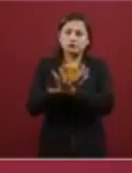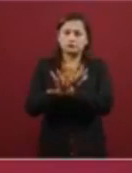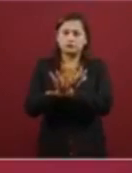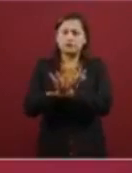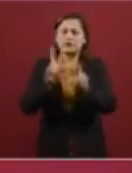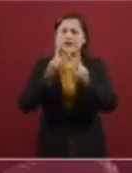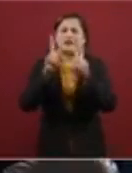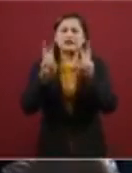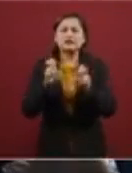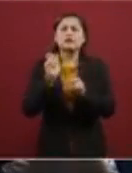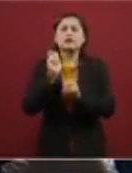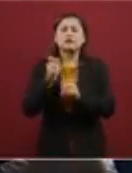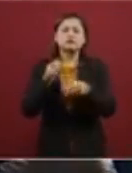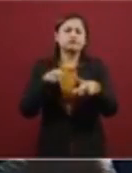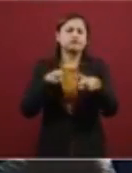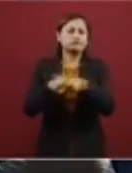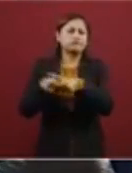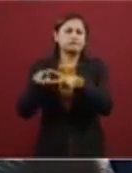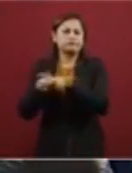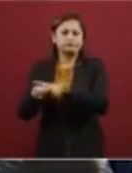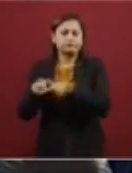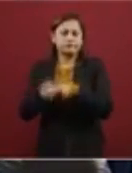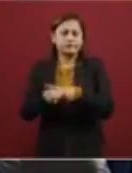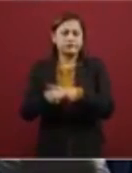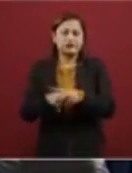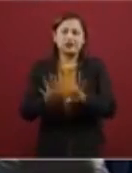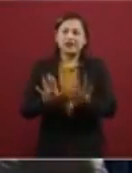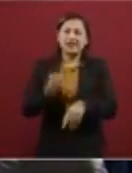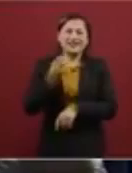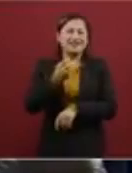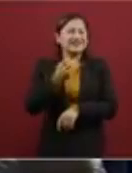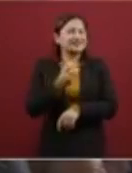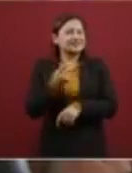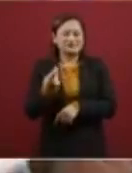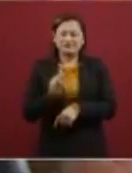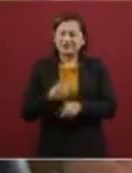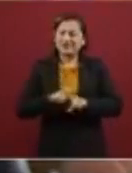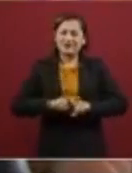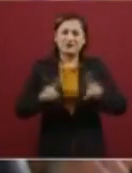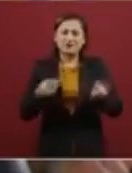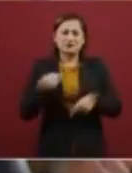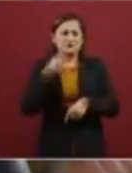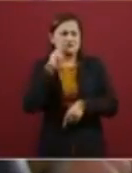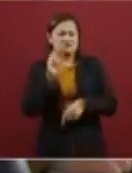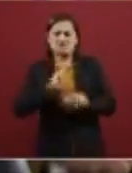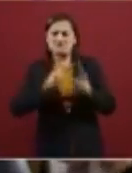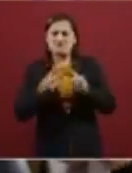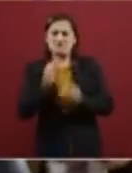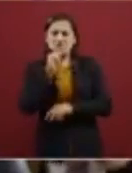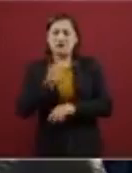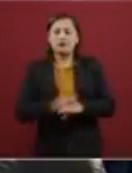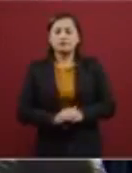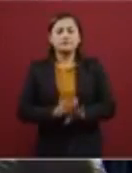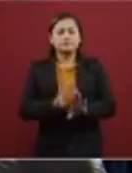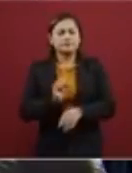el delito de homicidios. Es ahí donde no coincidimos. Yo no veo ninguna que se ha revertido absolutamente Sí, nada. pero vamos